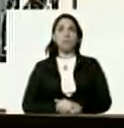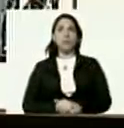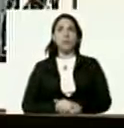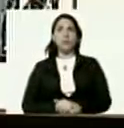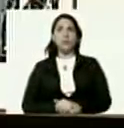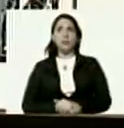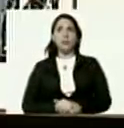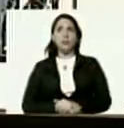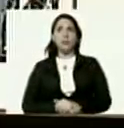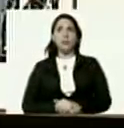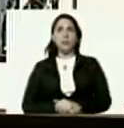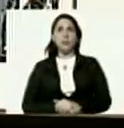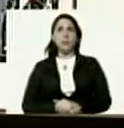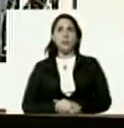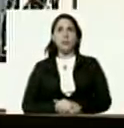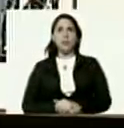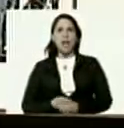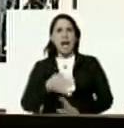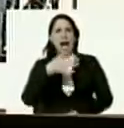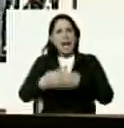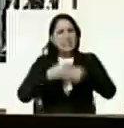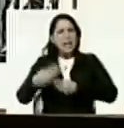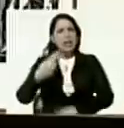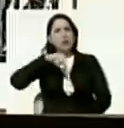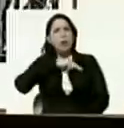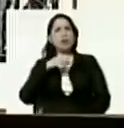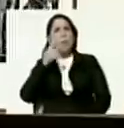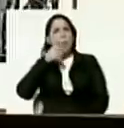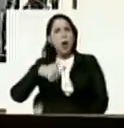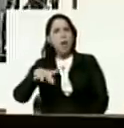imponerle a nuestro pueblo un golpe de Estado.